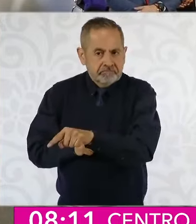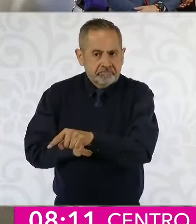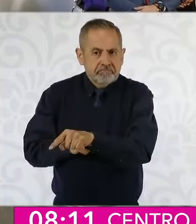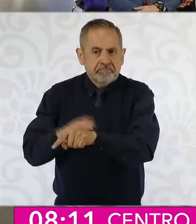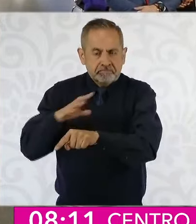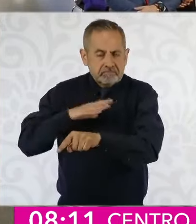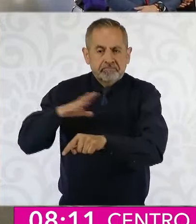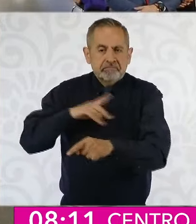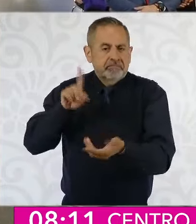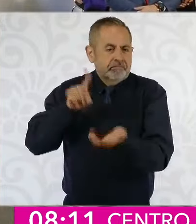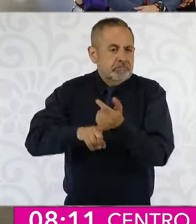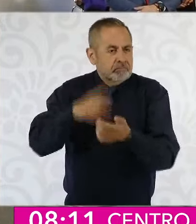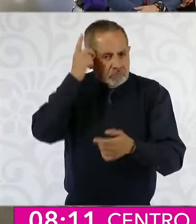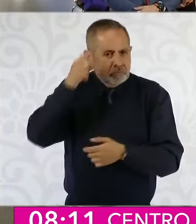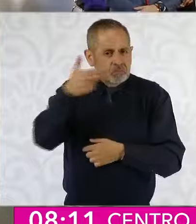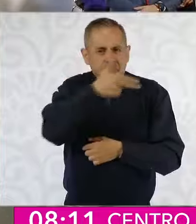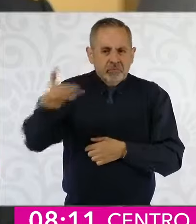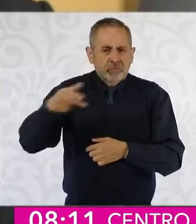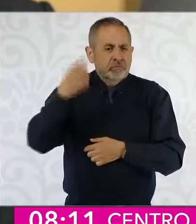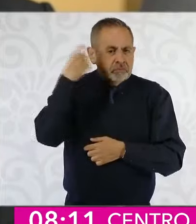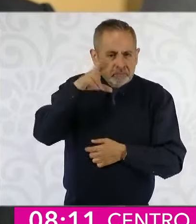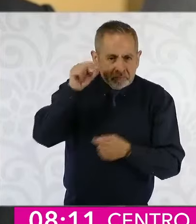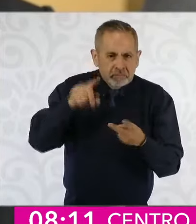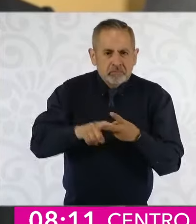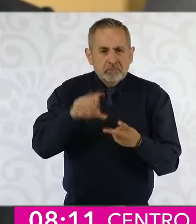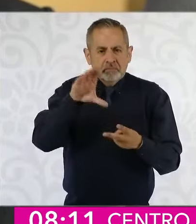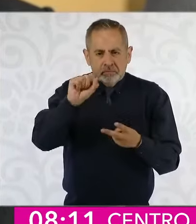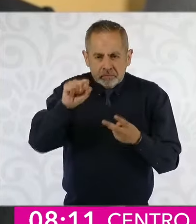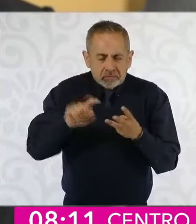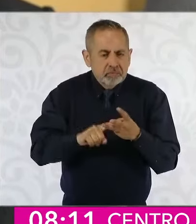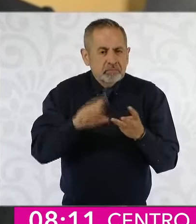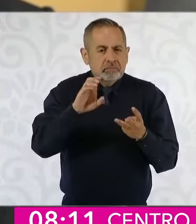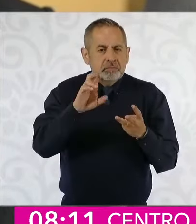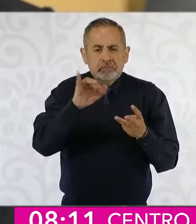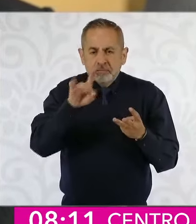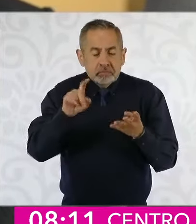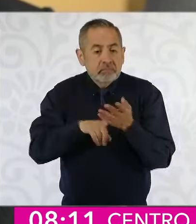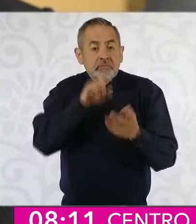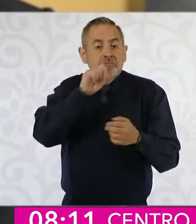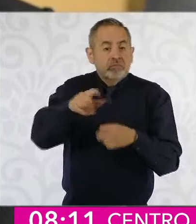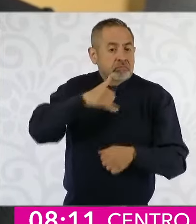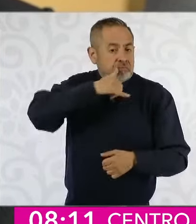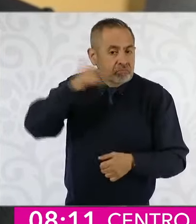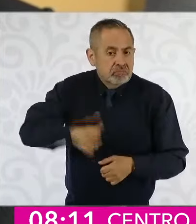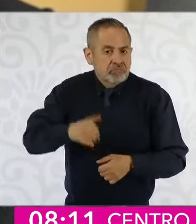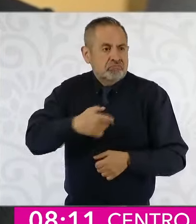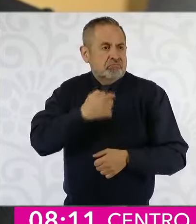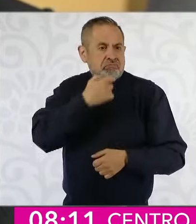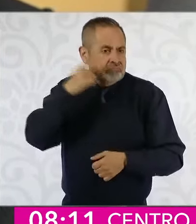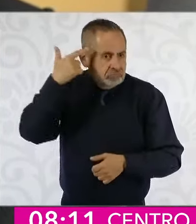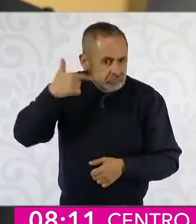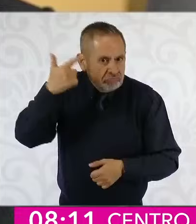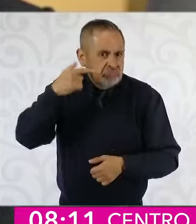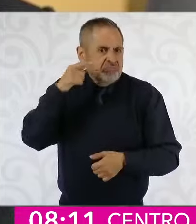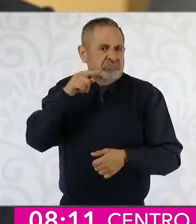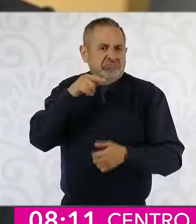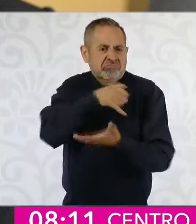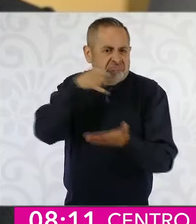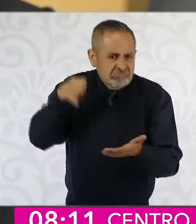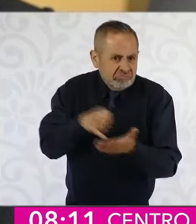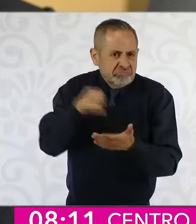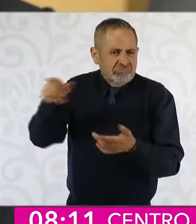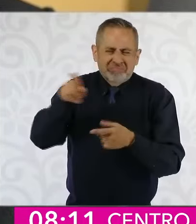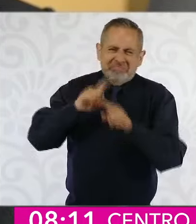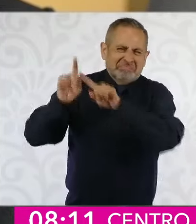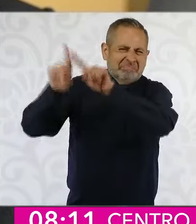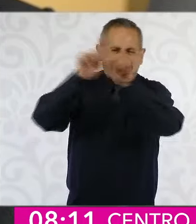tiene hoteles en Quintana Roo, en Los Cabos, en el Caribe, pero también operaciones en Italia, Londres y Maldivas.